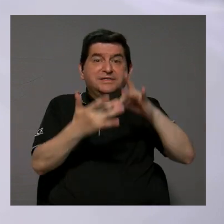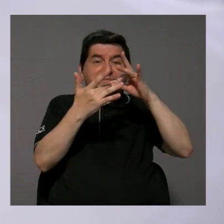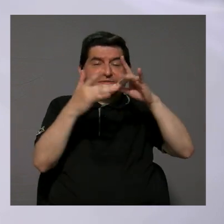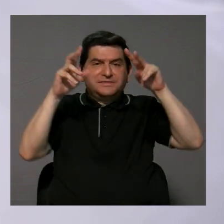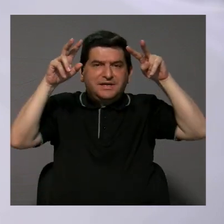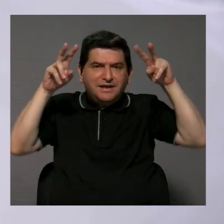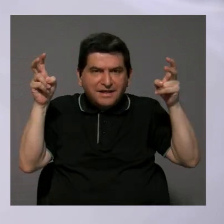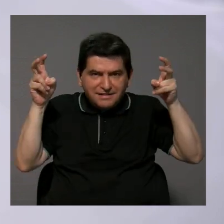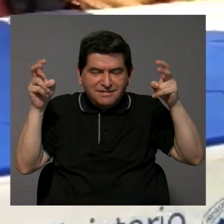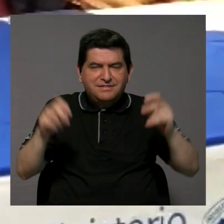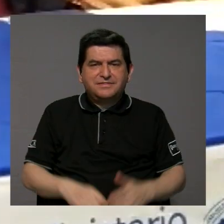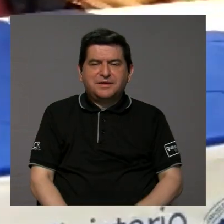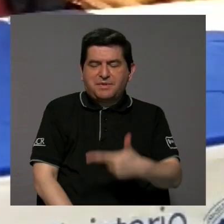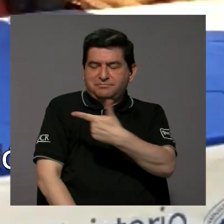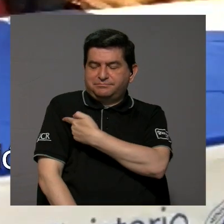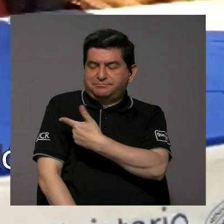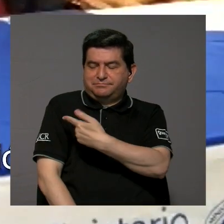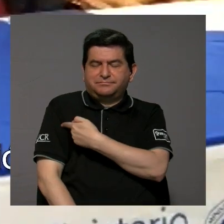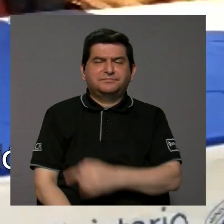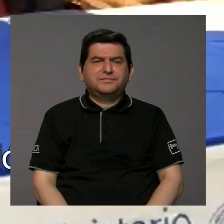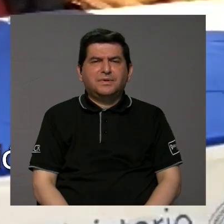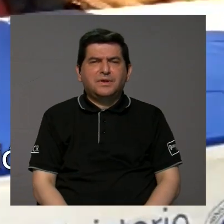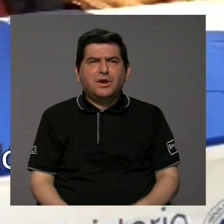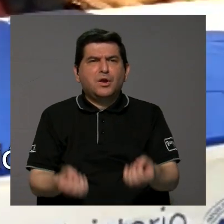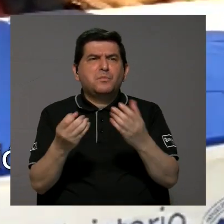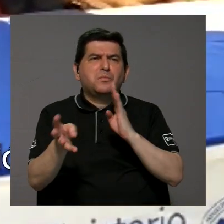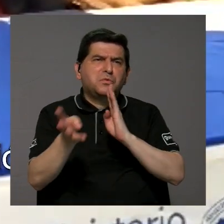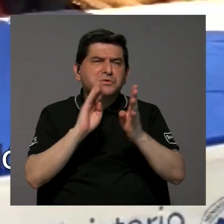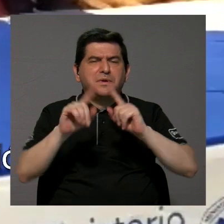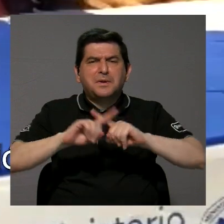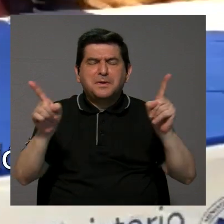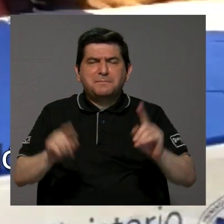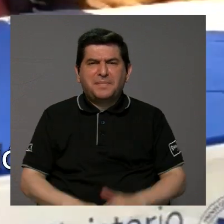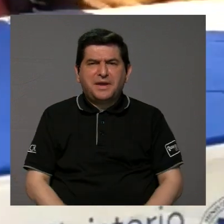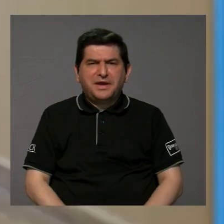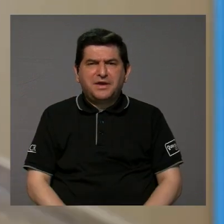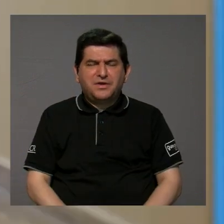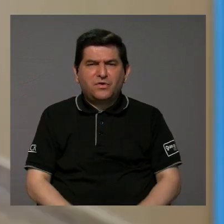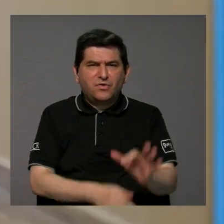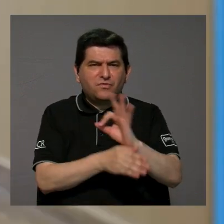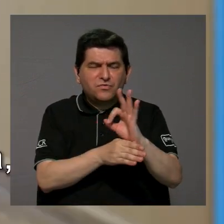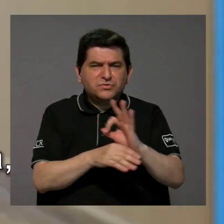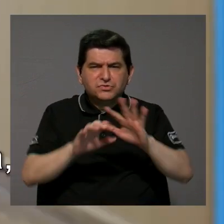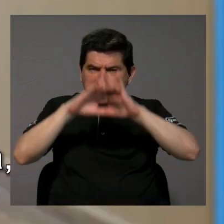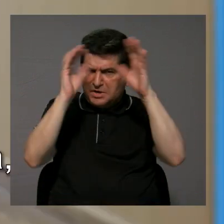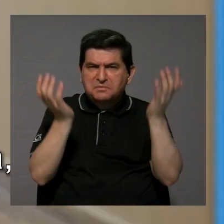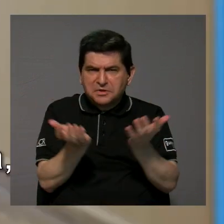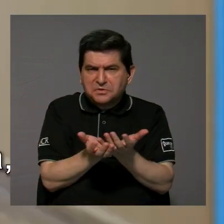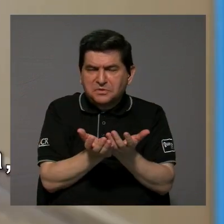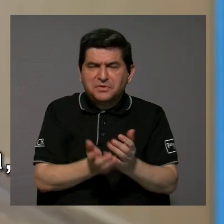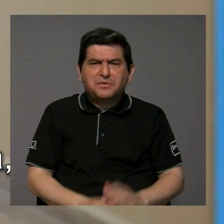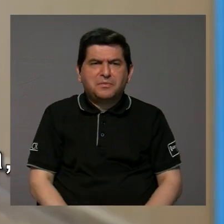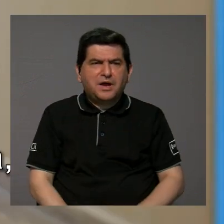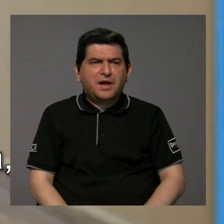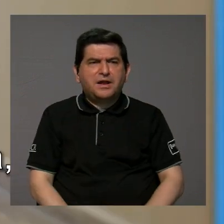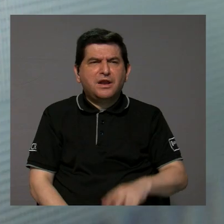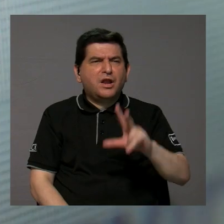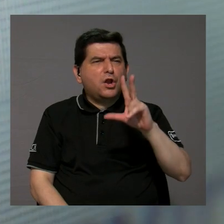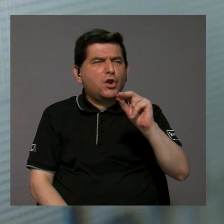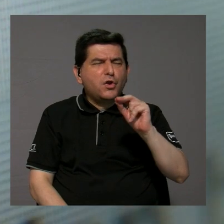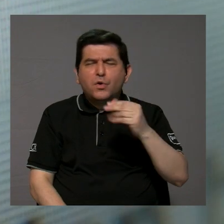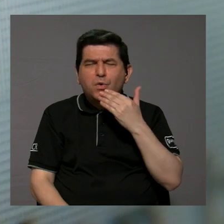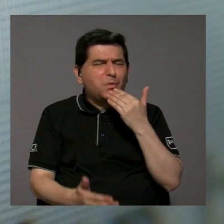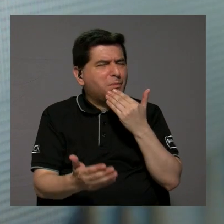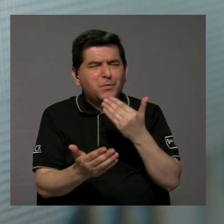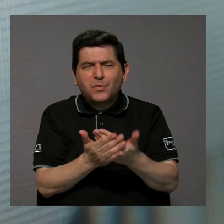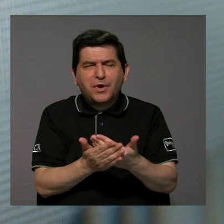el tema de vacunación. Habría mucho que se puede decir, pero en términos de su desempeño global no fue un desempeño tan